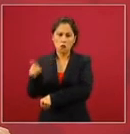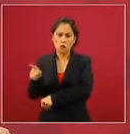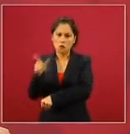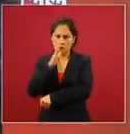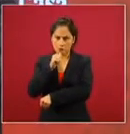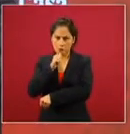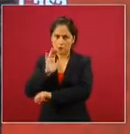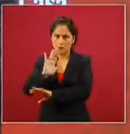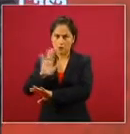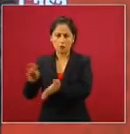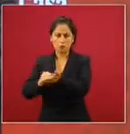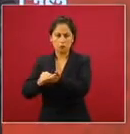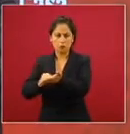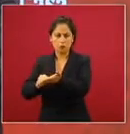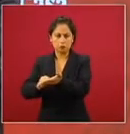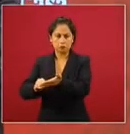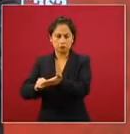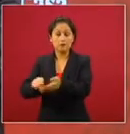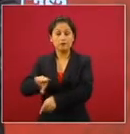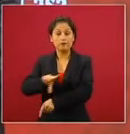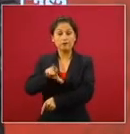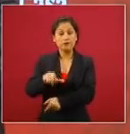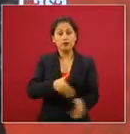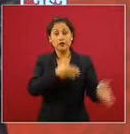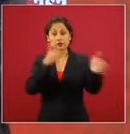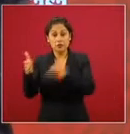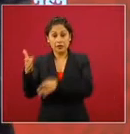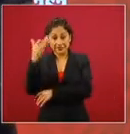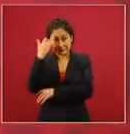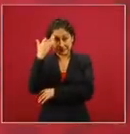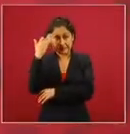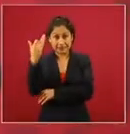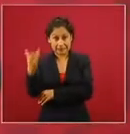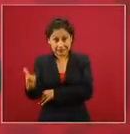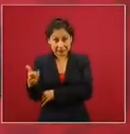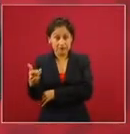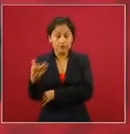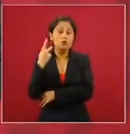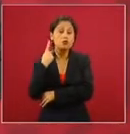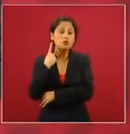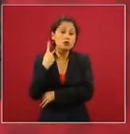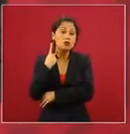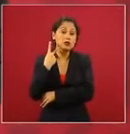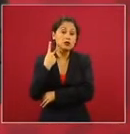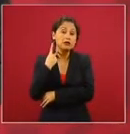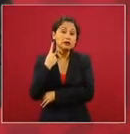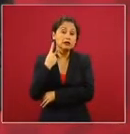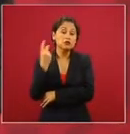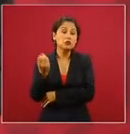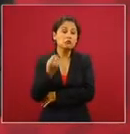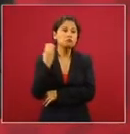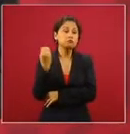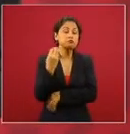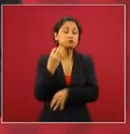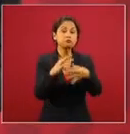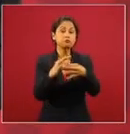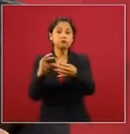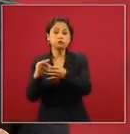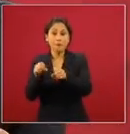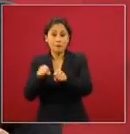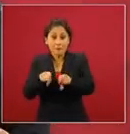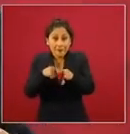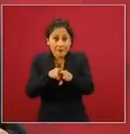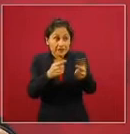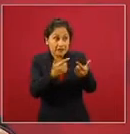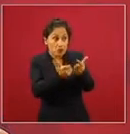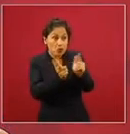campaña y vuelven a decir los de ese partido, hay que enjuiciar